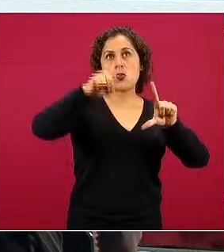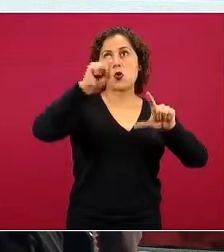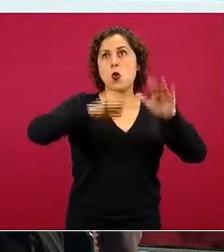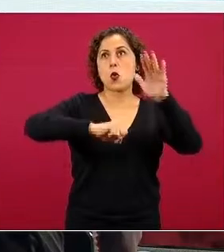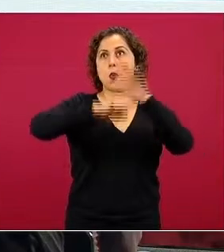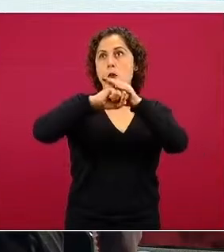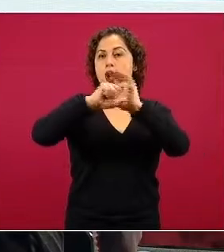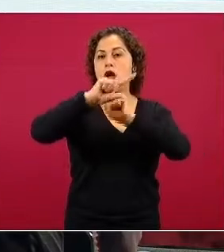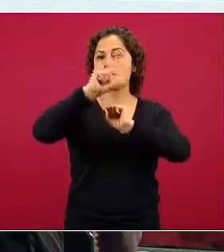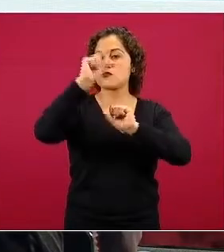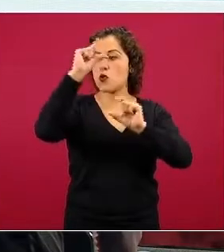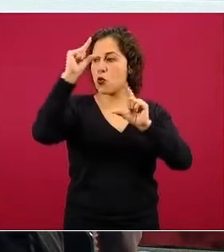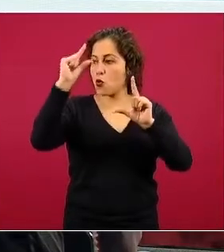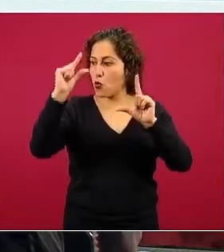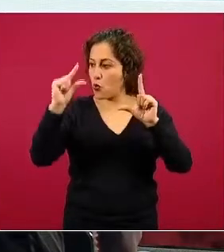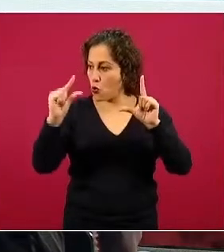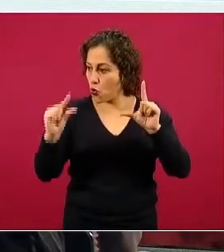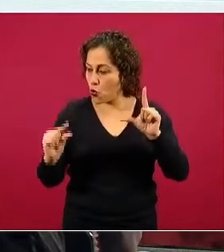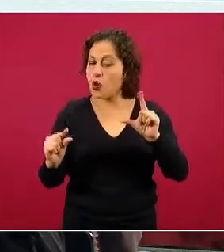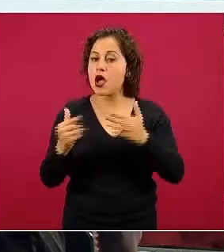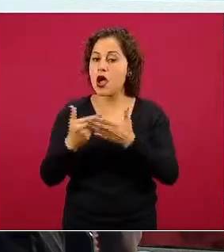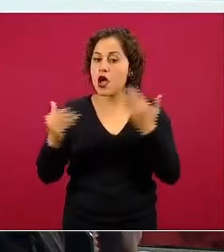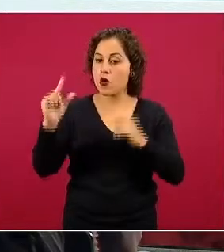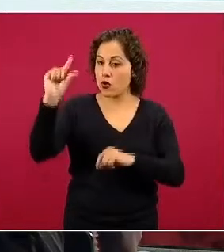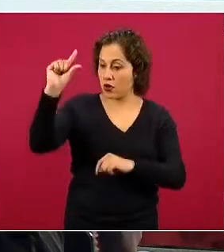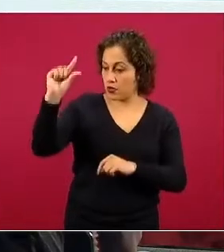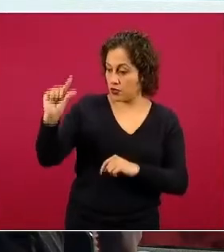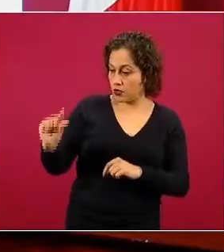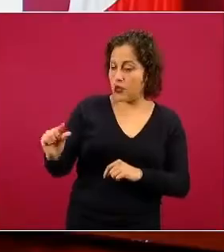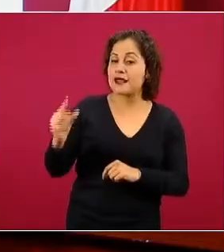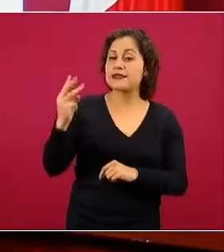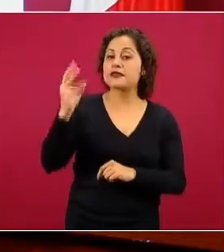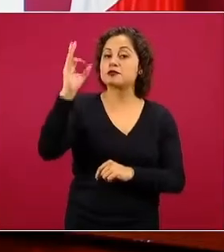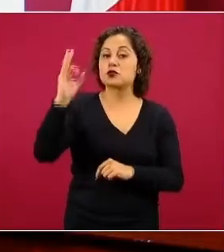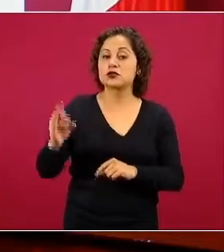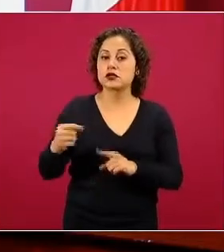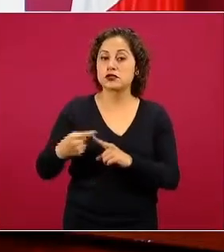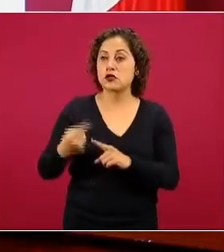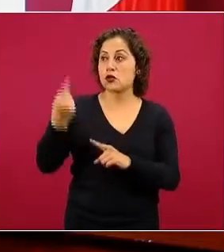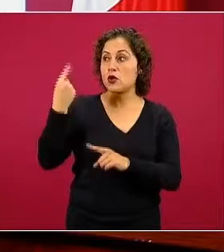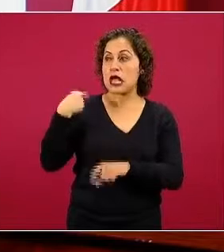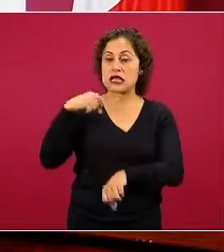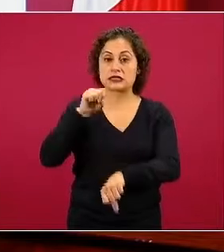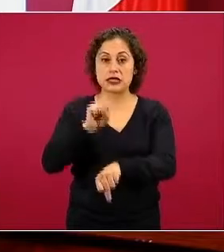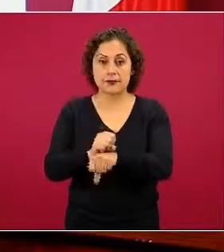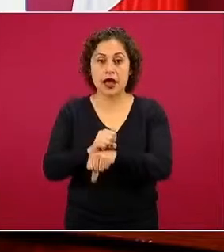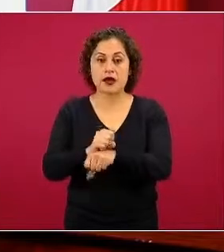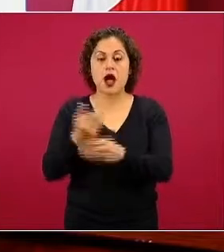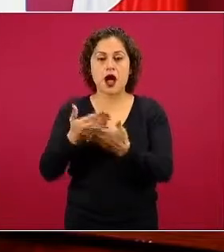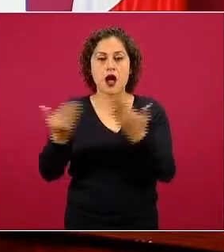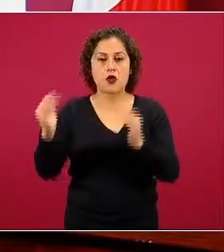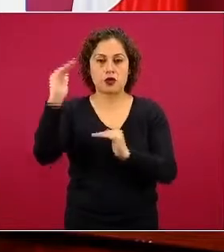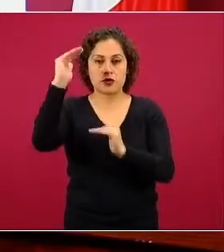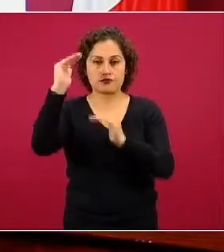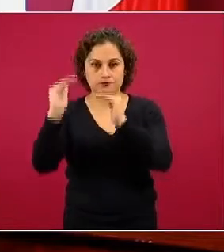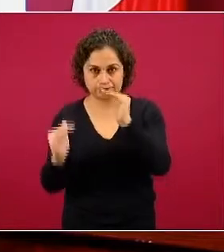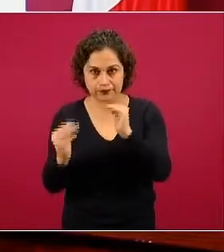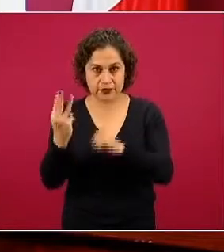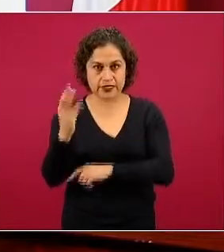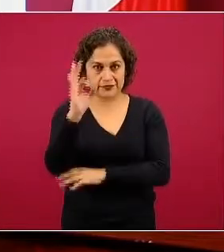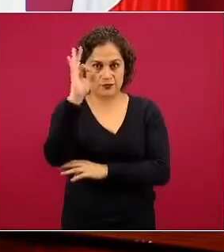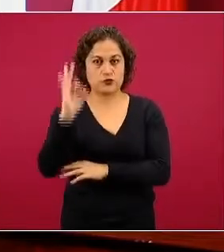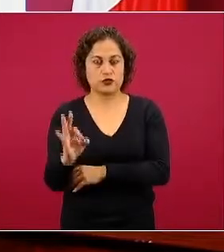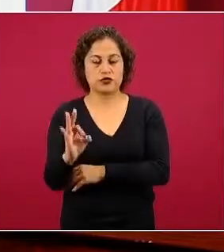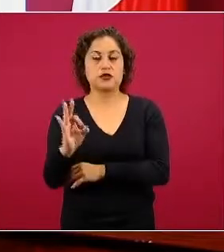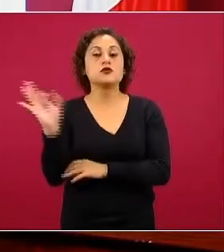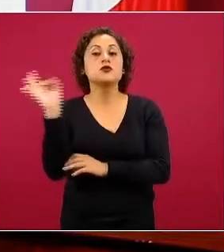y ahora vuelve a disminuir un 3% con respecto a la semana anterior. Si esto continúa, entonces veremos